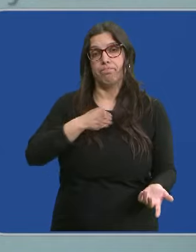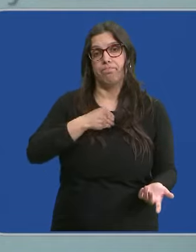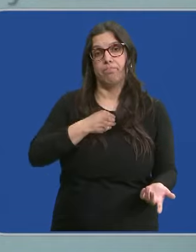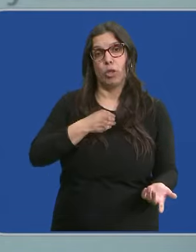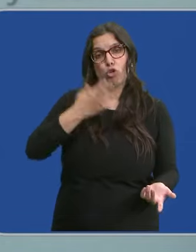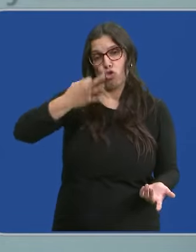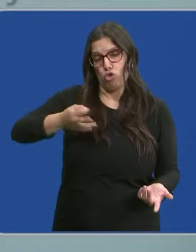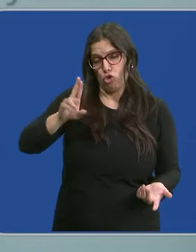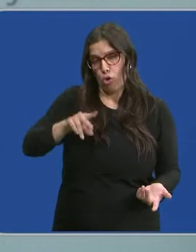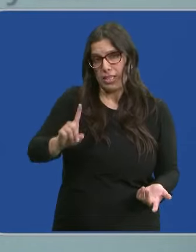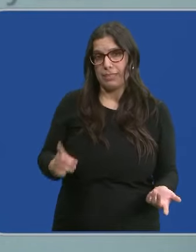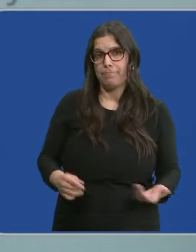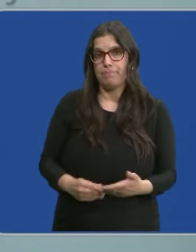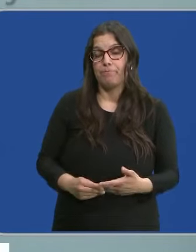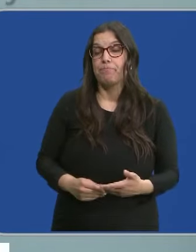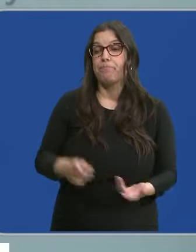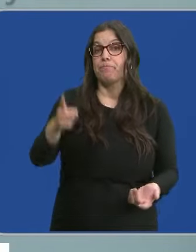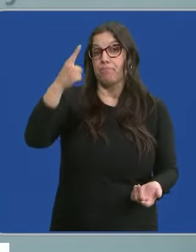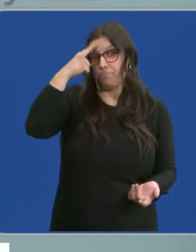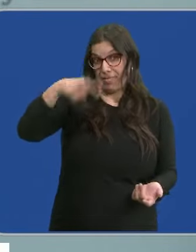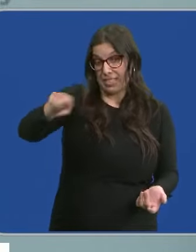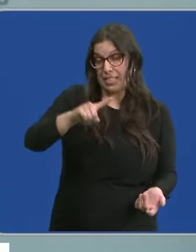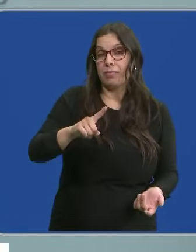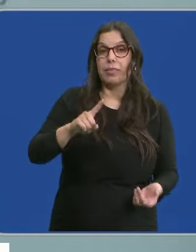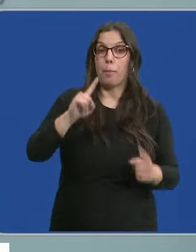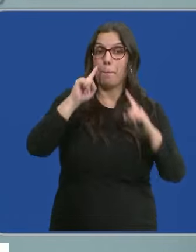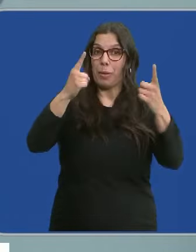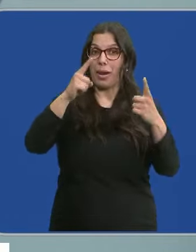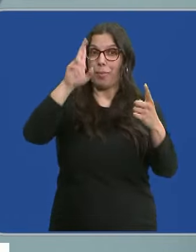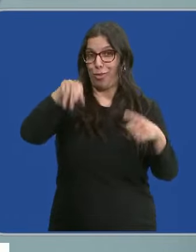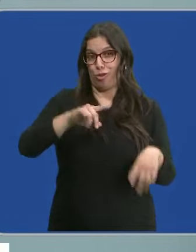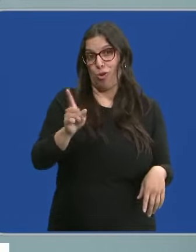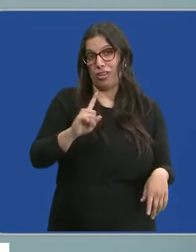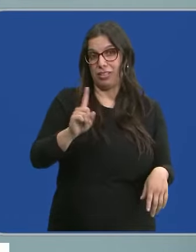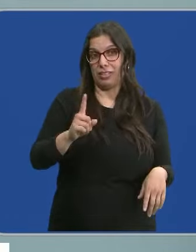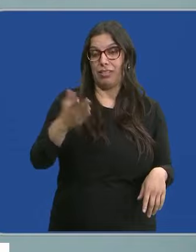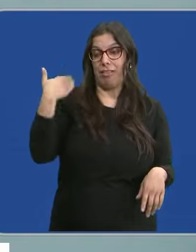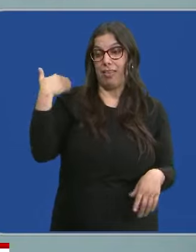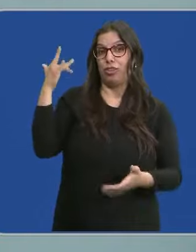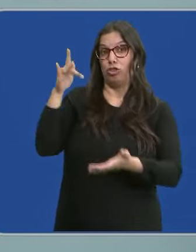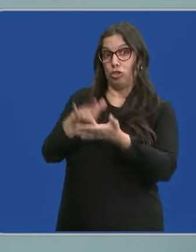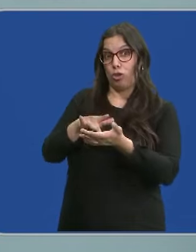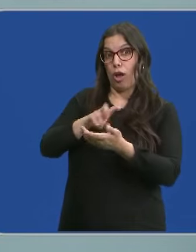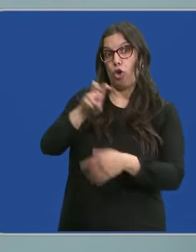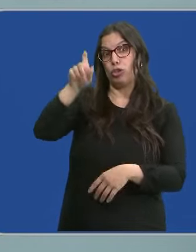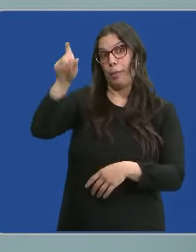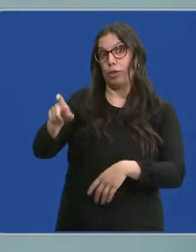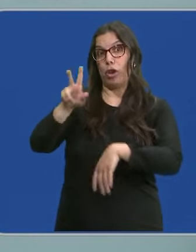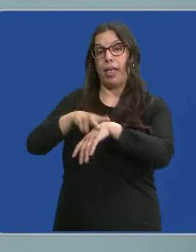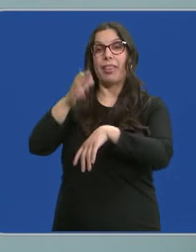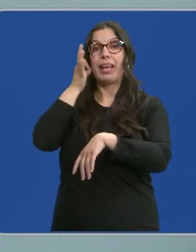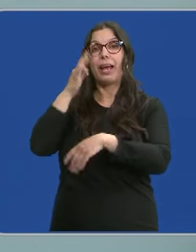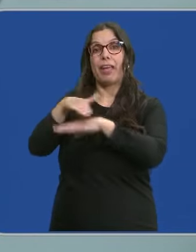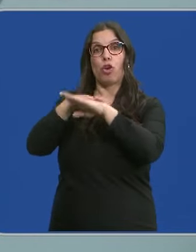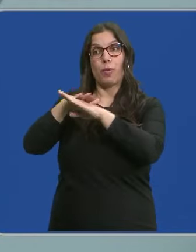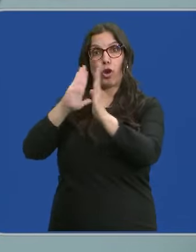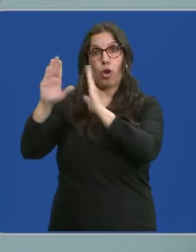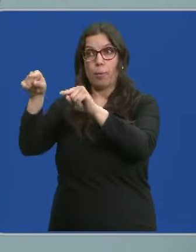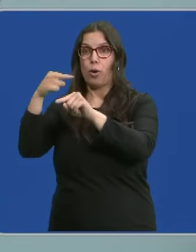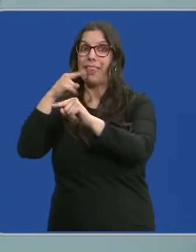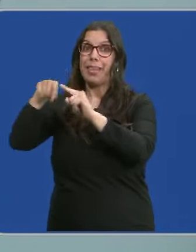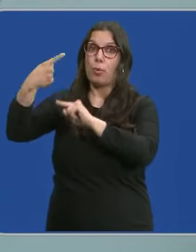Desgraciadamente no es así. Saben ustedes que no es la primera vez. La otra vez era otra persona la que era delegada del Gobierno,